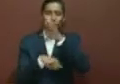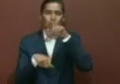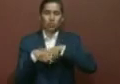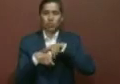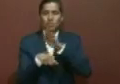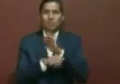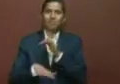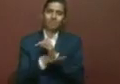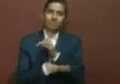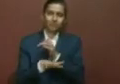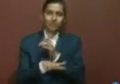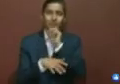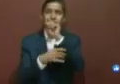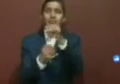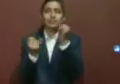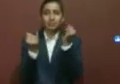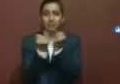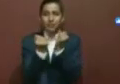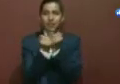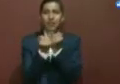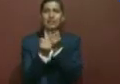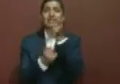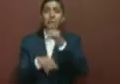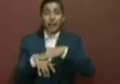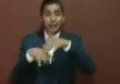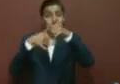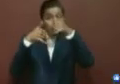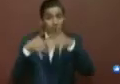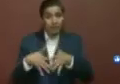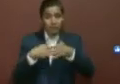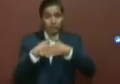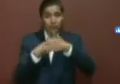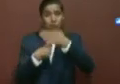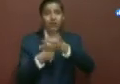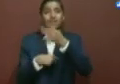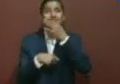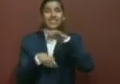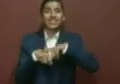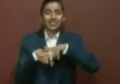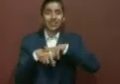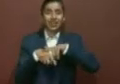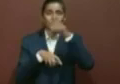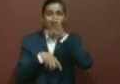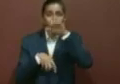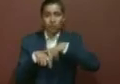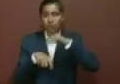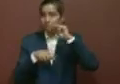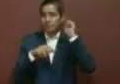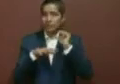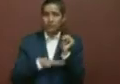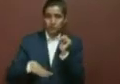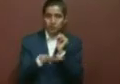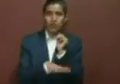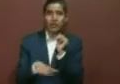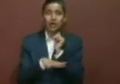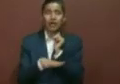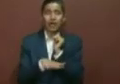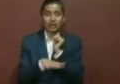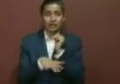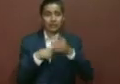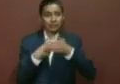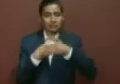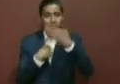bueno, viene la carga fuerte de los festivales culturales de Michoacán. Viene